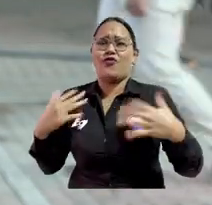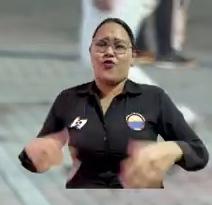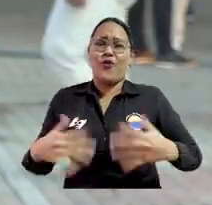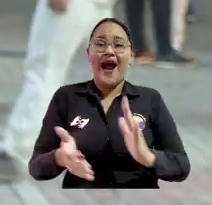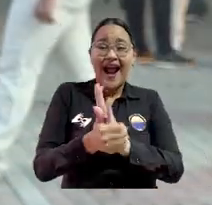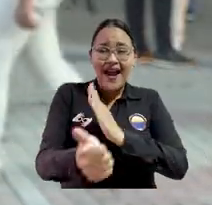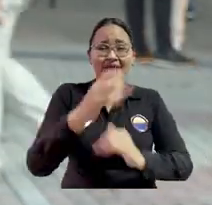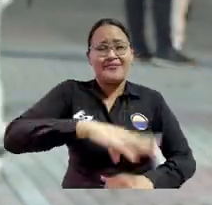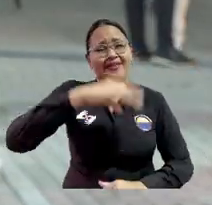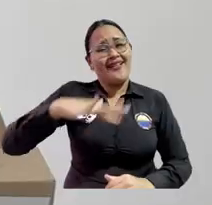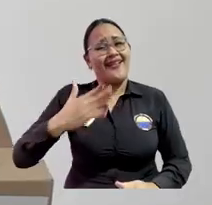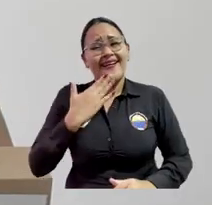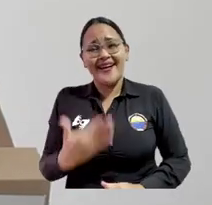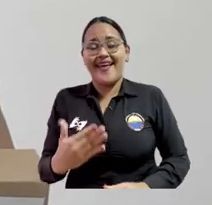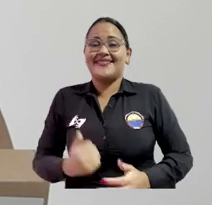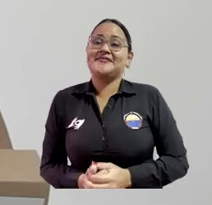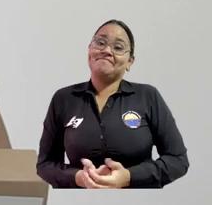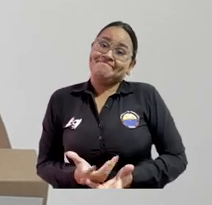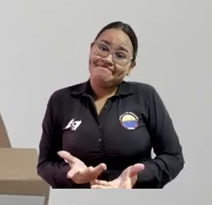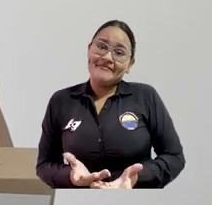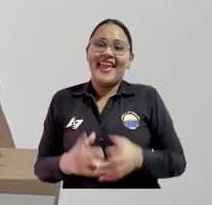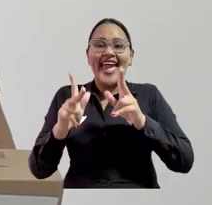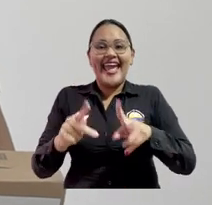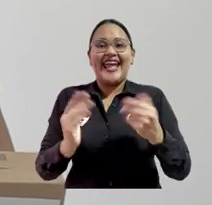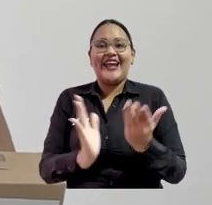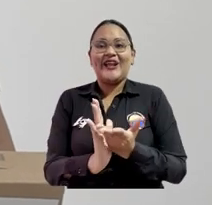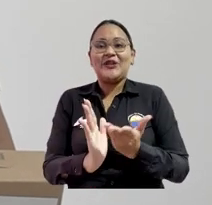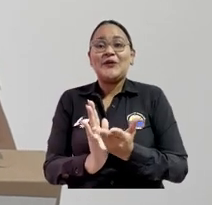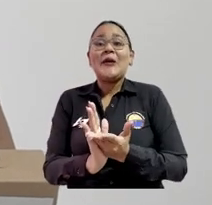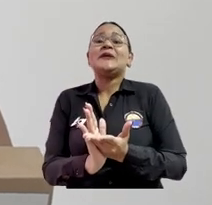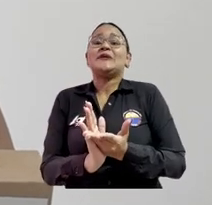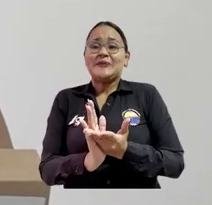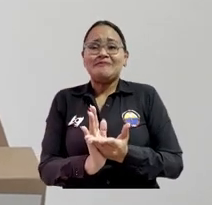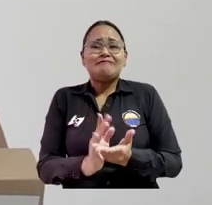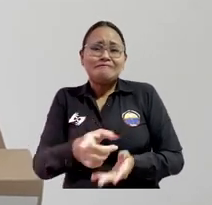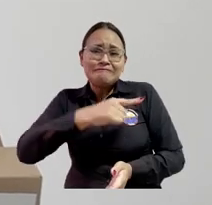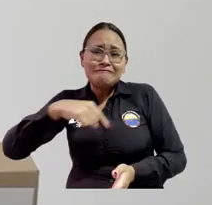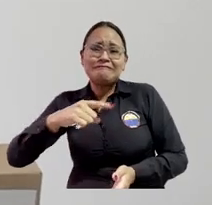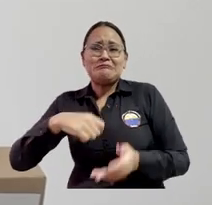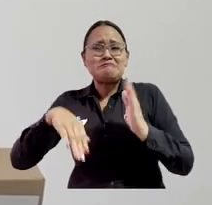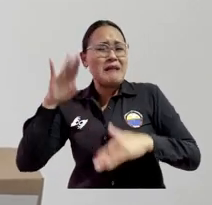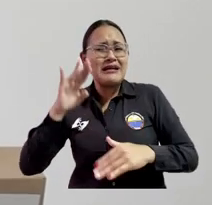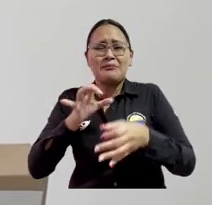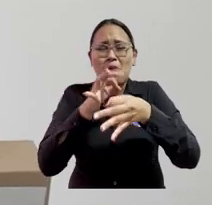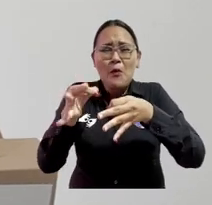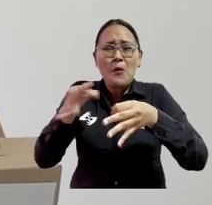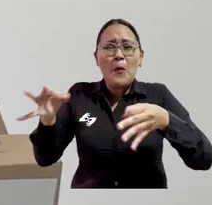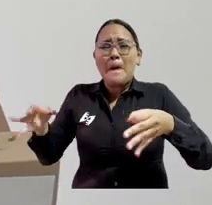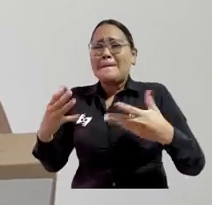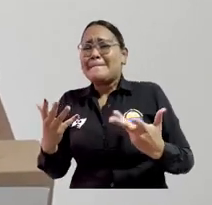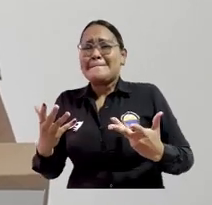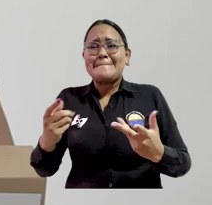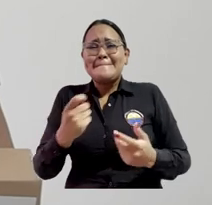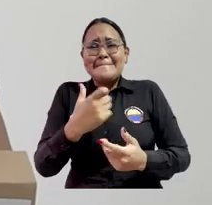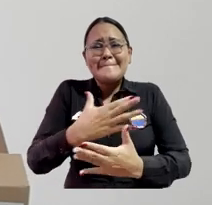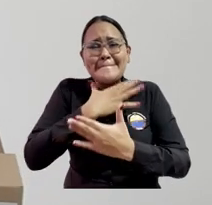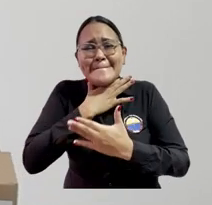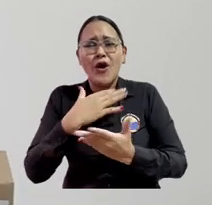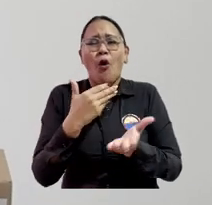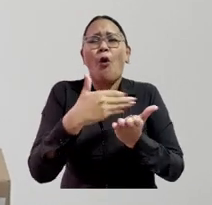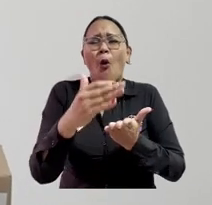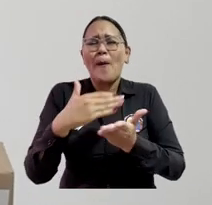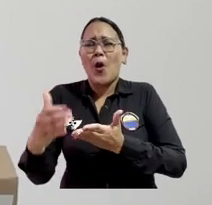nos brinda Talento Magdalena. Para los estudiantes, que muchos que venimos de pueblos que no tienen los recursos